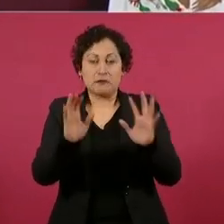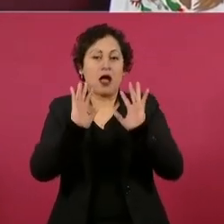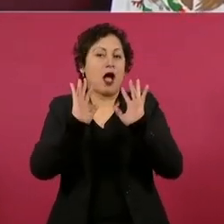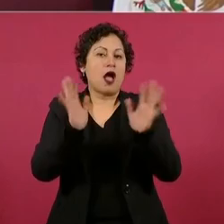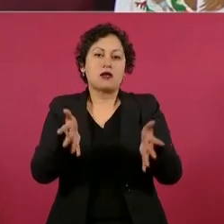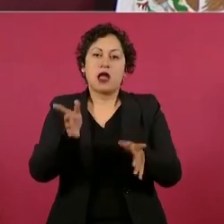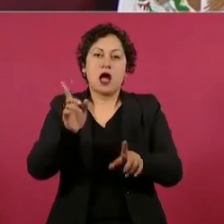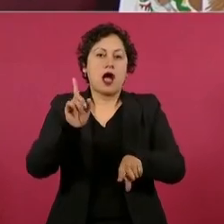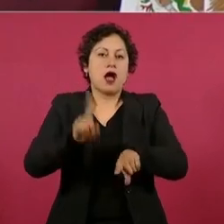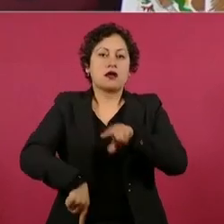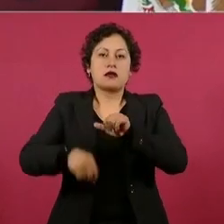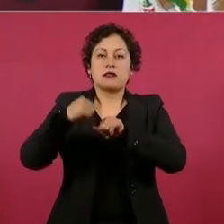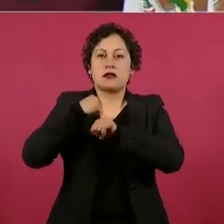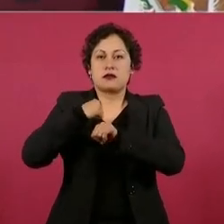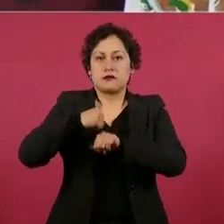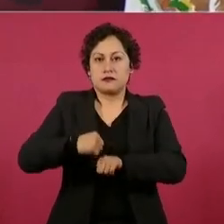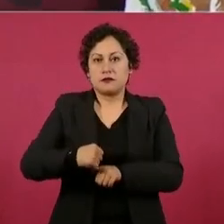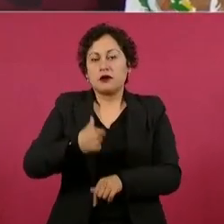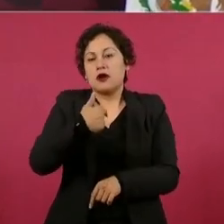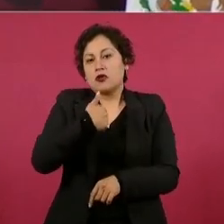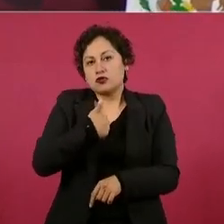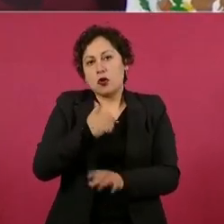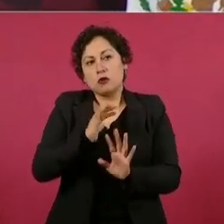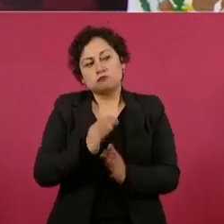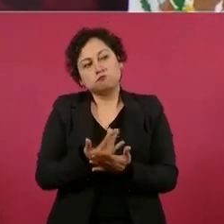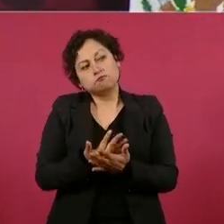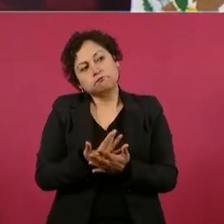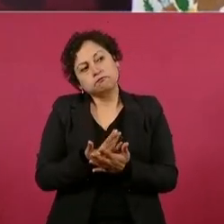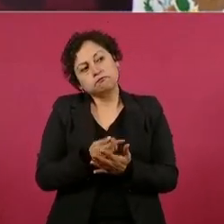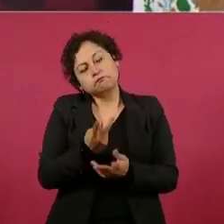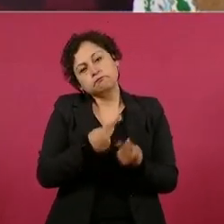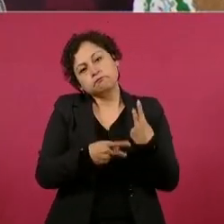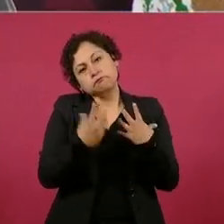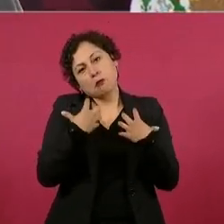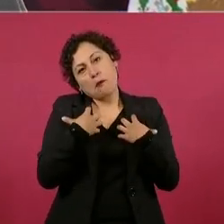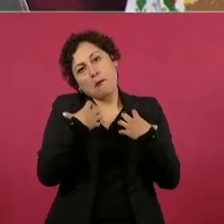ya estaba yo nada más esperando la orden de aprehensión.